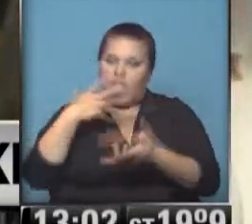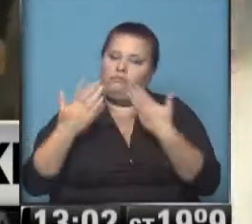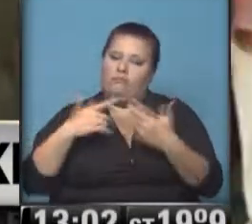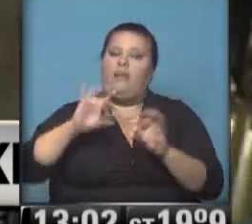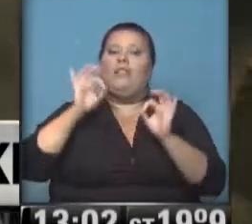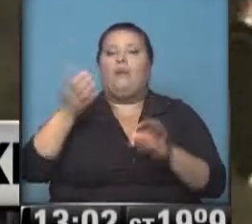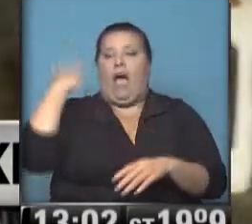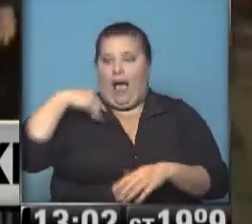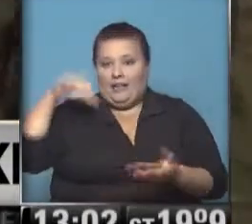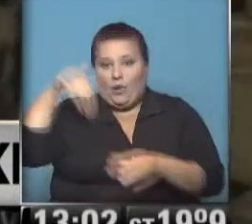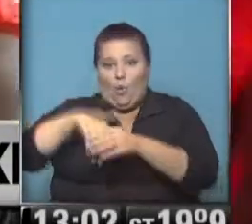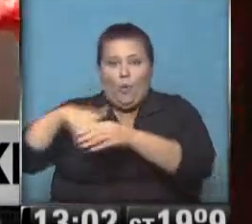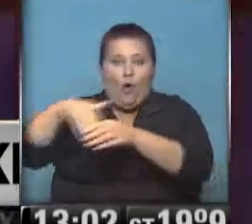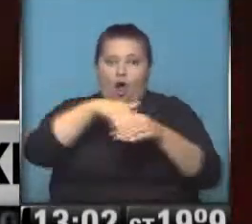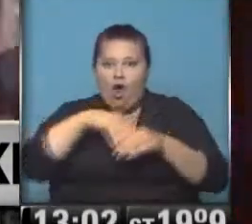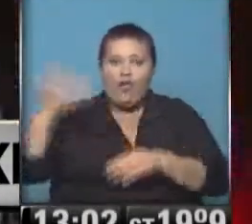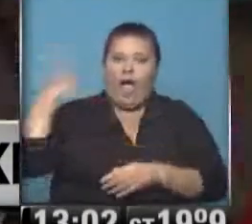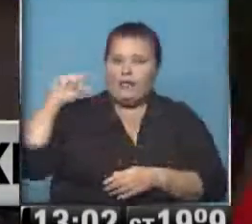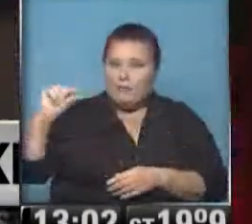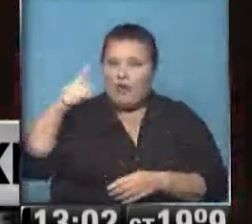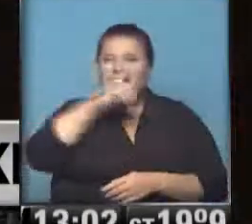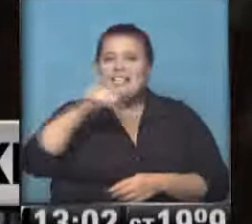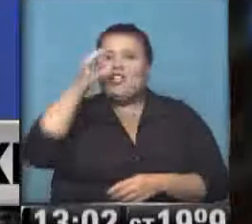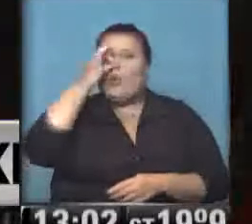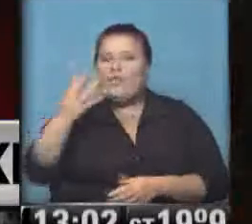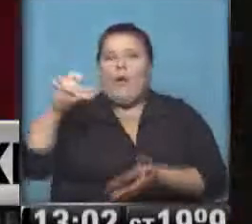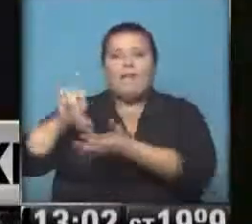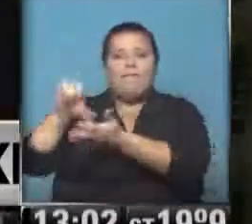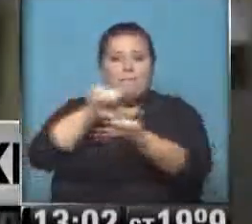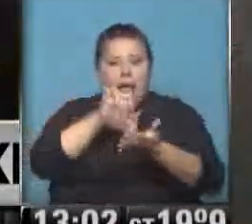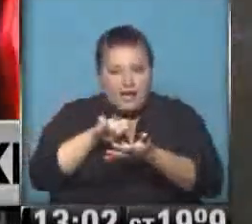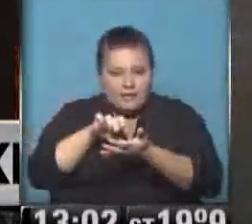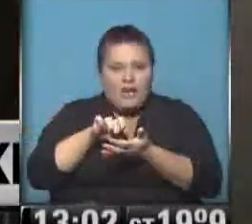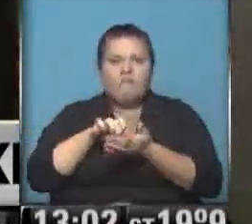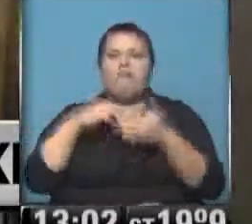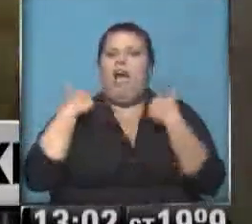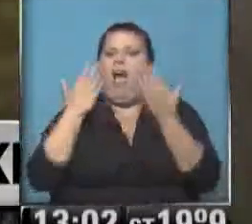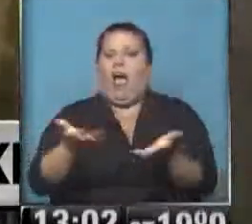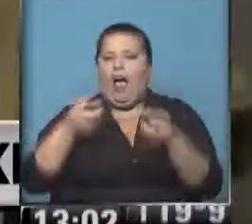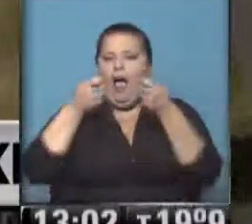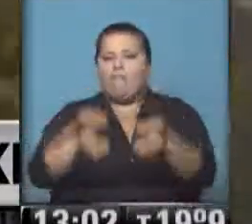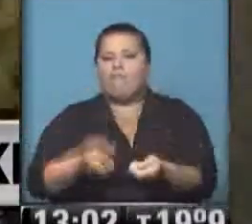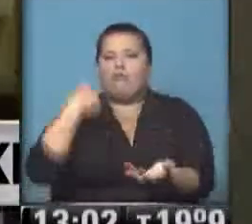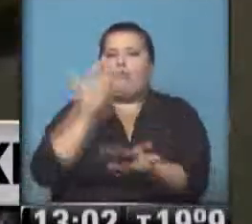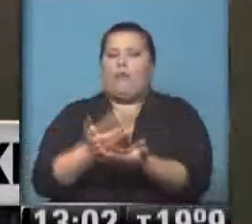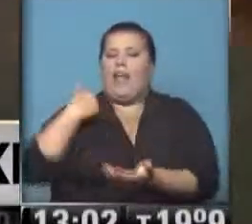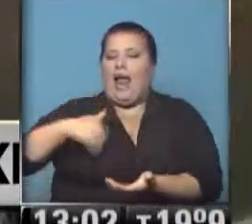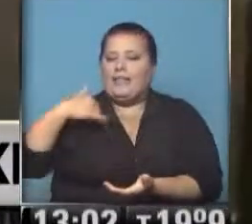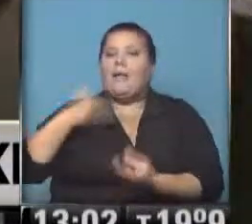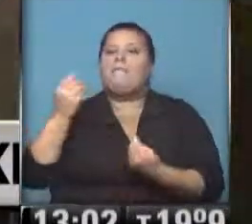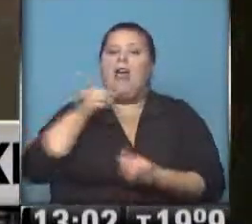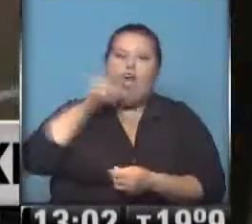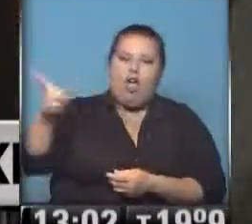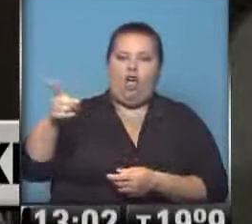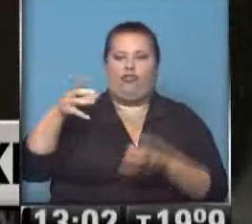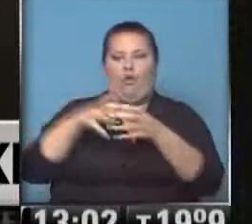la trascendente votación en la que días atrás 124 países respondieron afirmativamente a la propuesta argentina para evitar